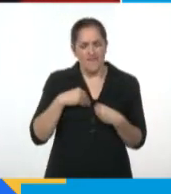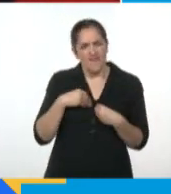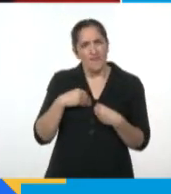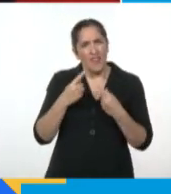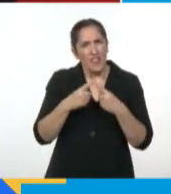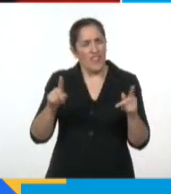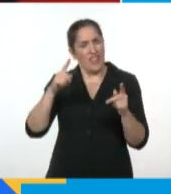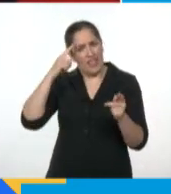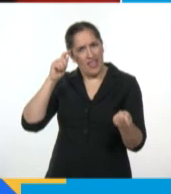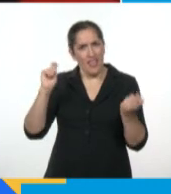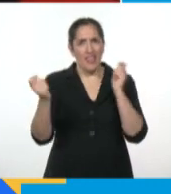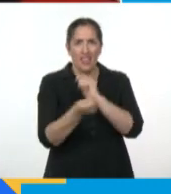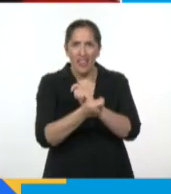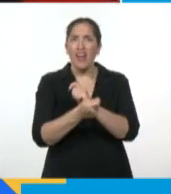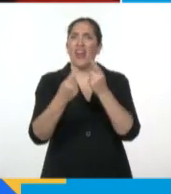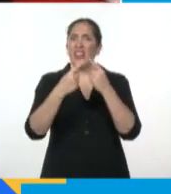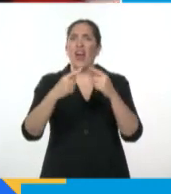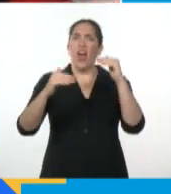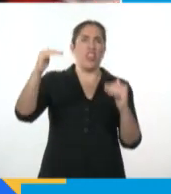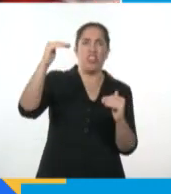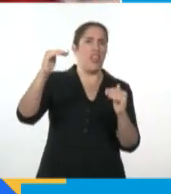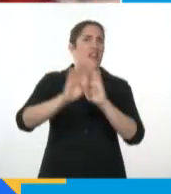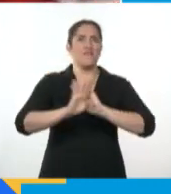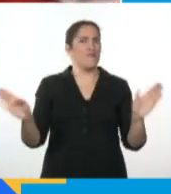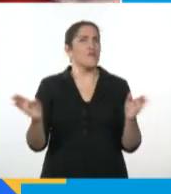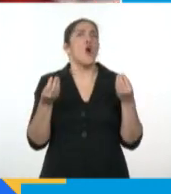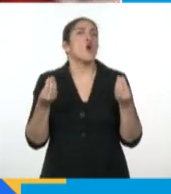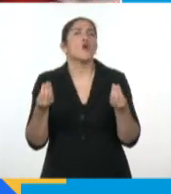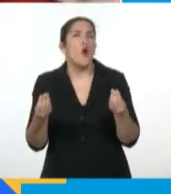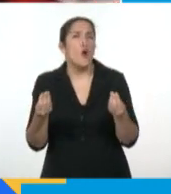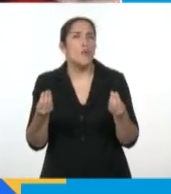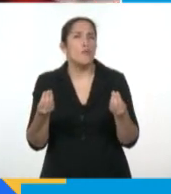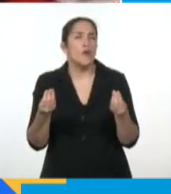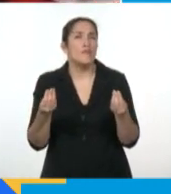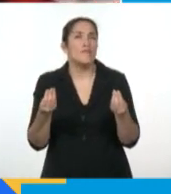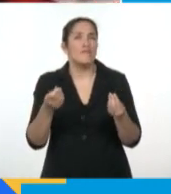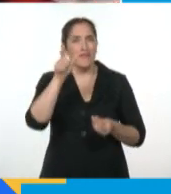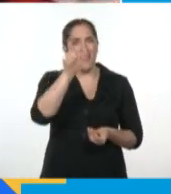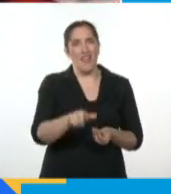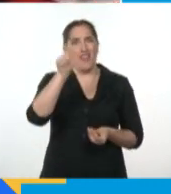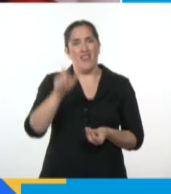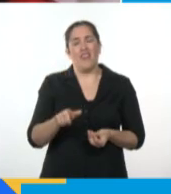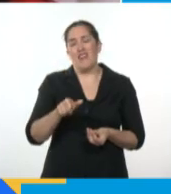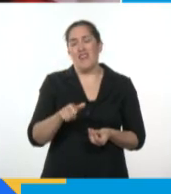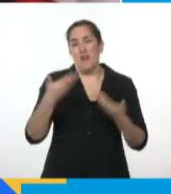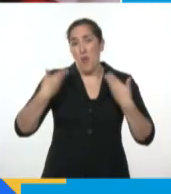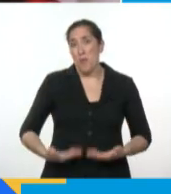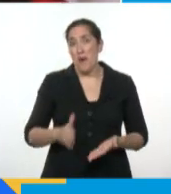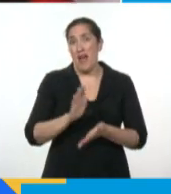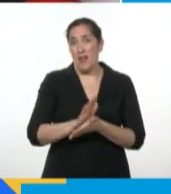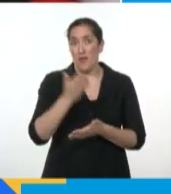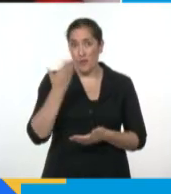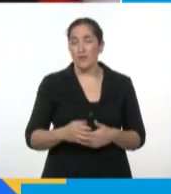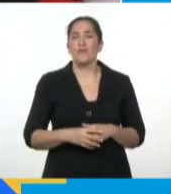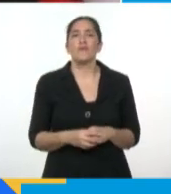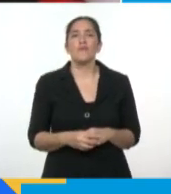despojar de valores diferenciales la condición sexuada humana. Dora, ¿y qué rol crees